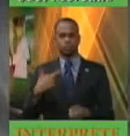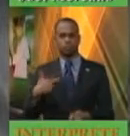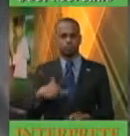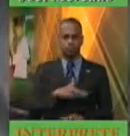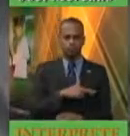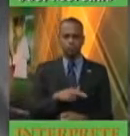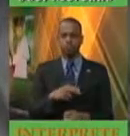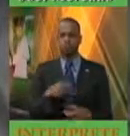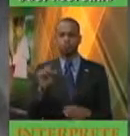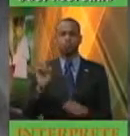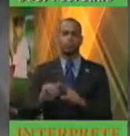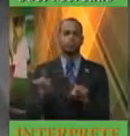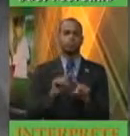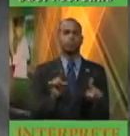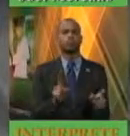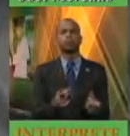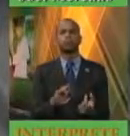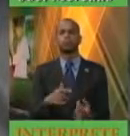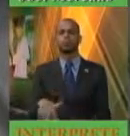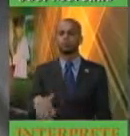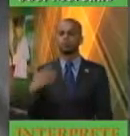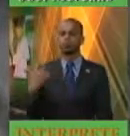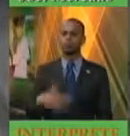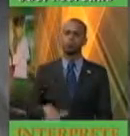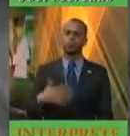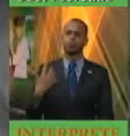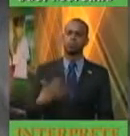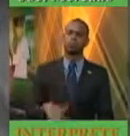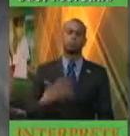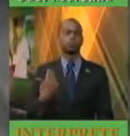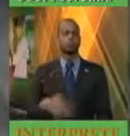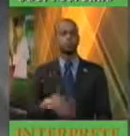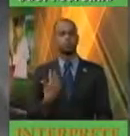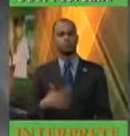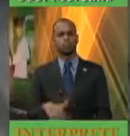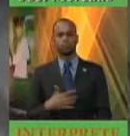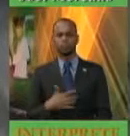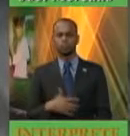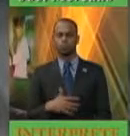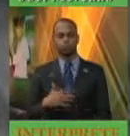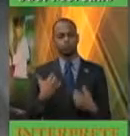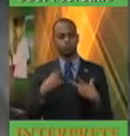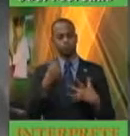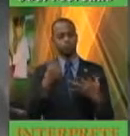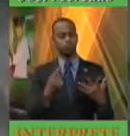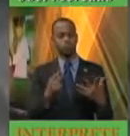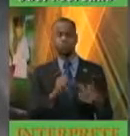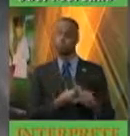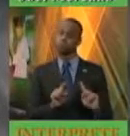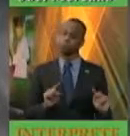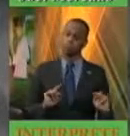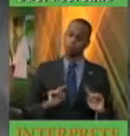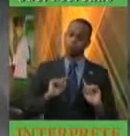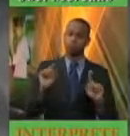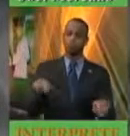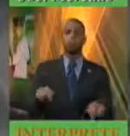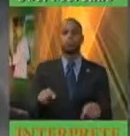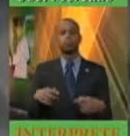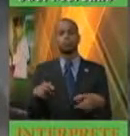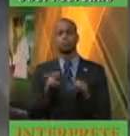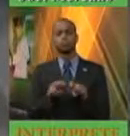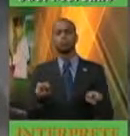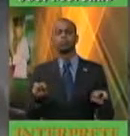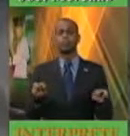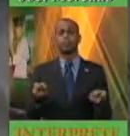regidores, etcétera, diputados, senadores, fueron teniendo ellos tanto compromiso, y ahí estaban. Así es. Ahí estaban,